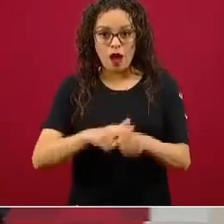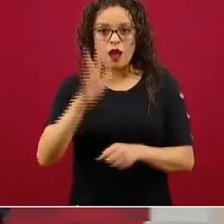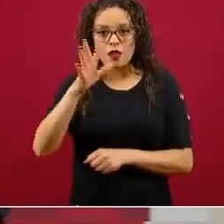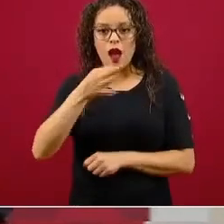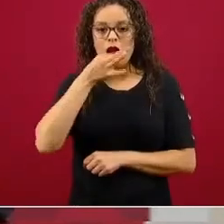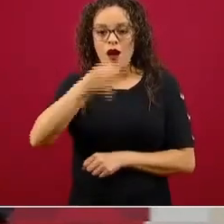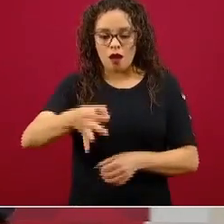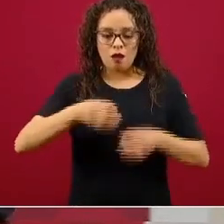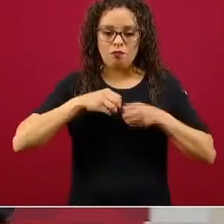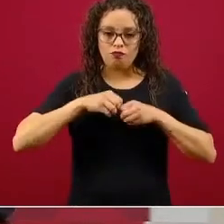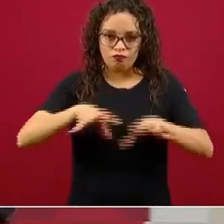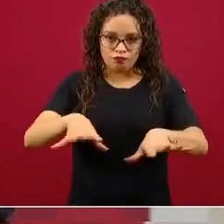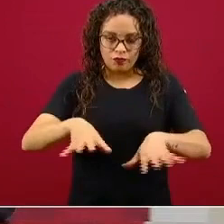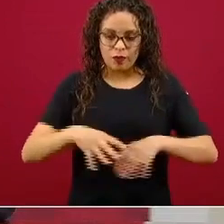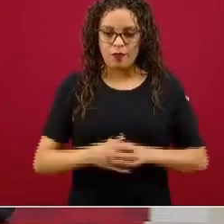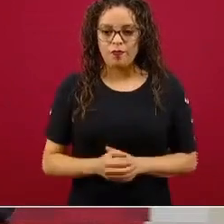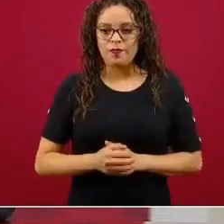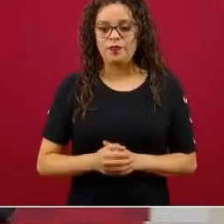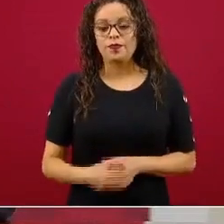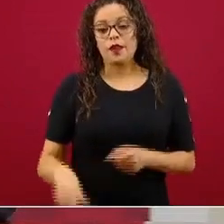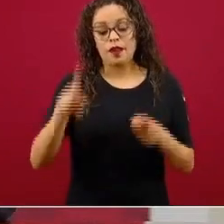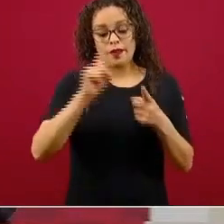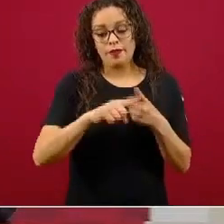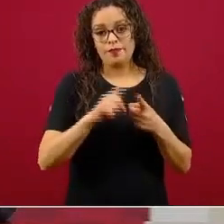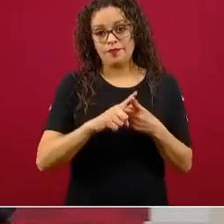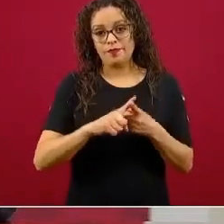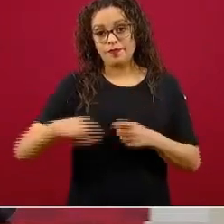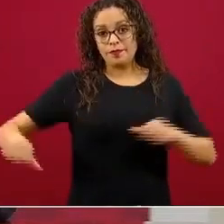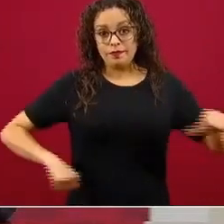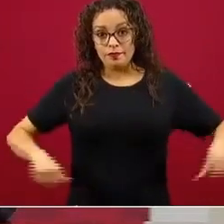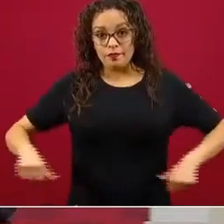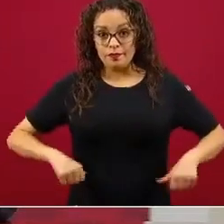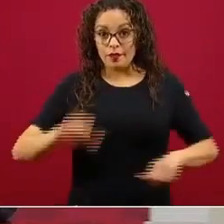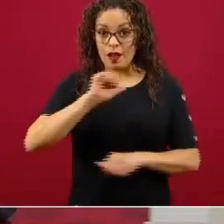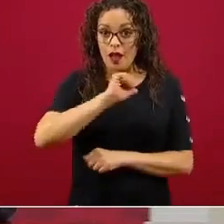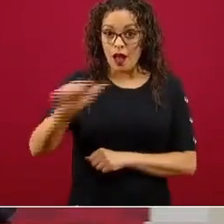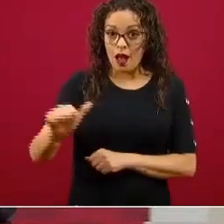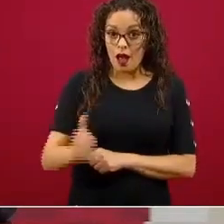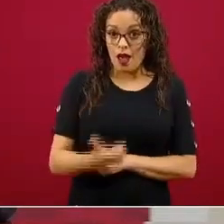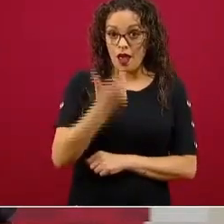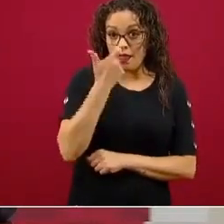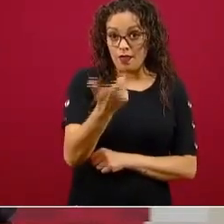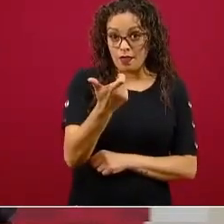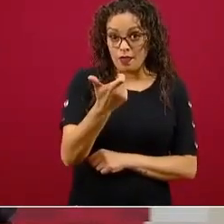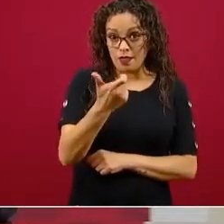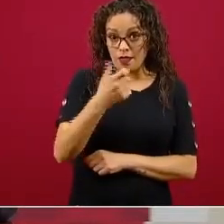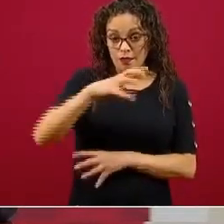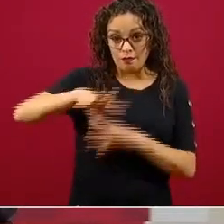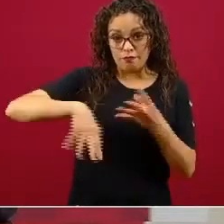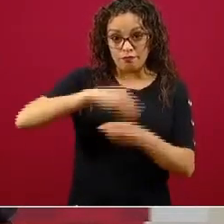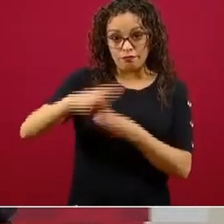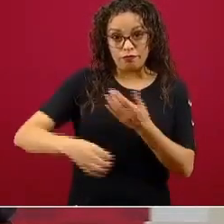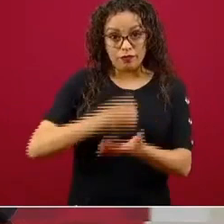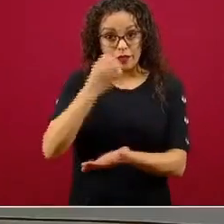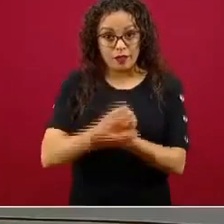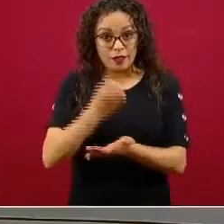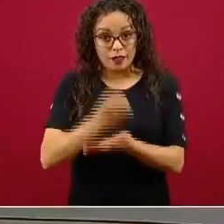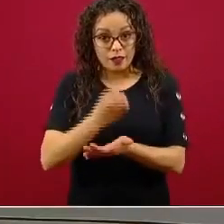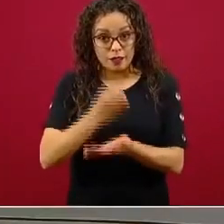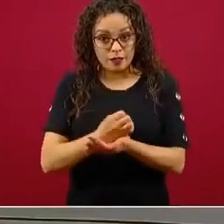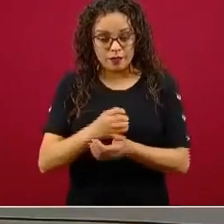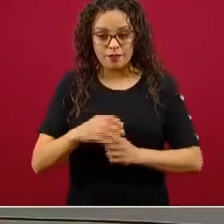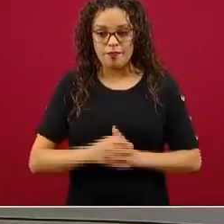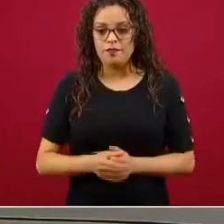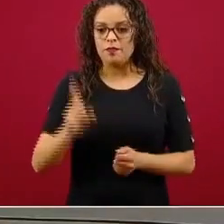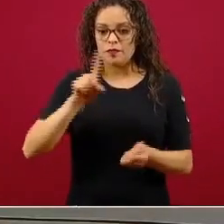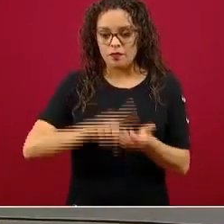las actividades económicas que pudieran producir el mayor valor social, es decir, preferentemente